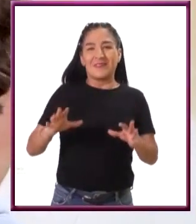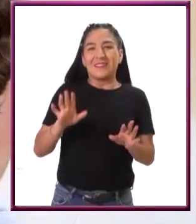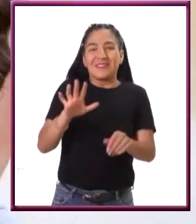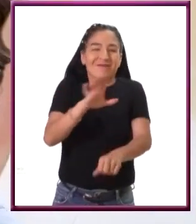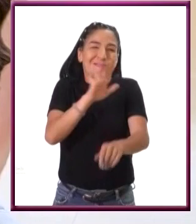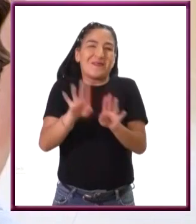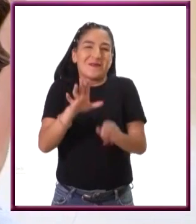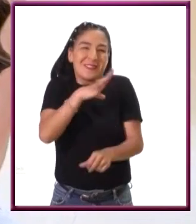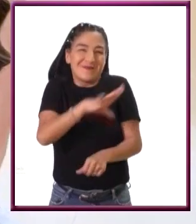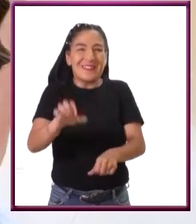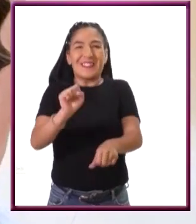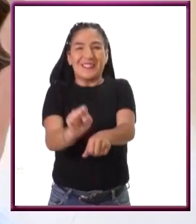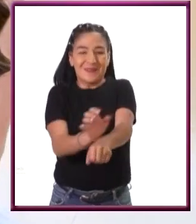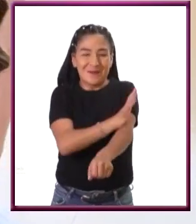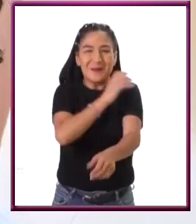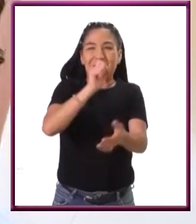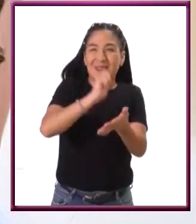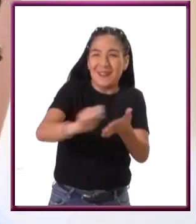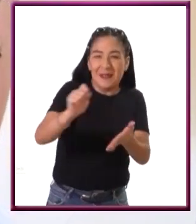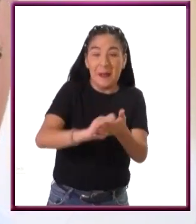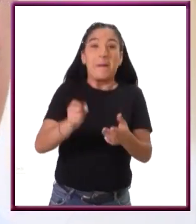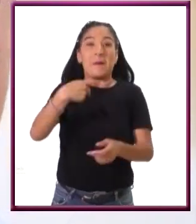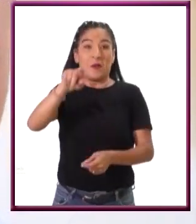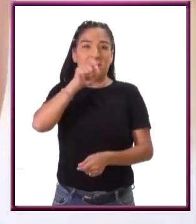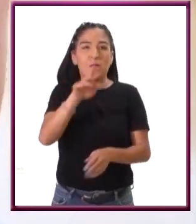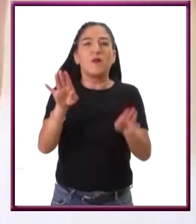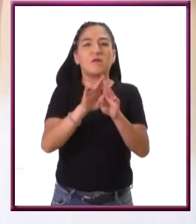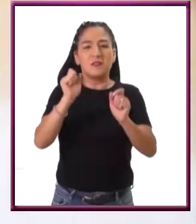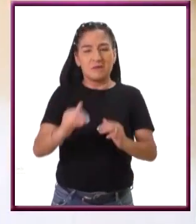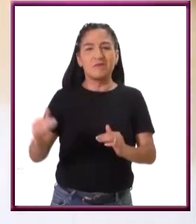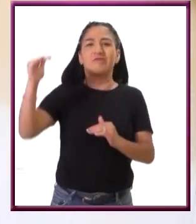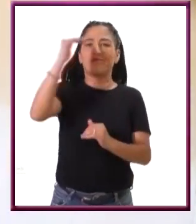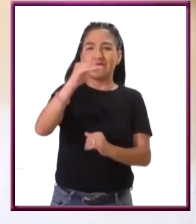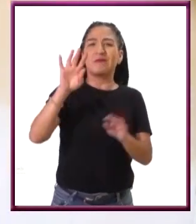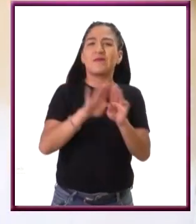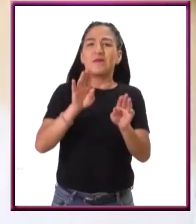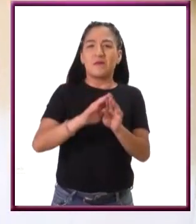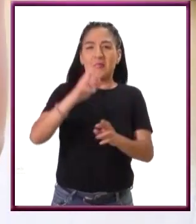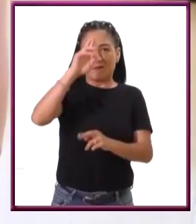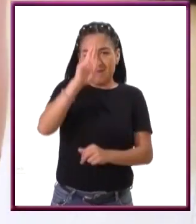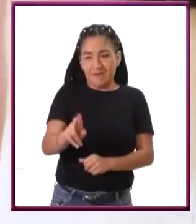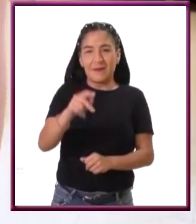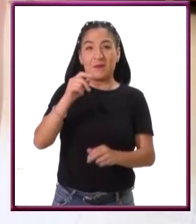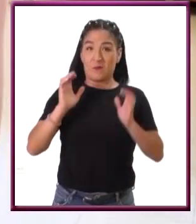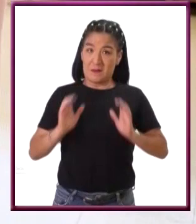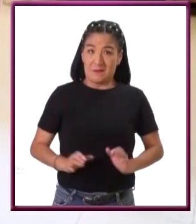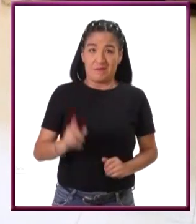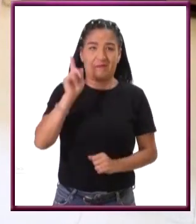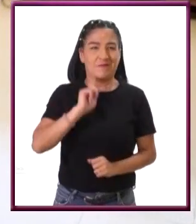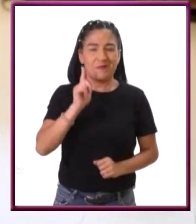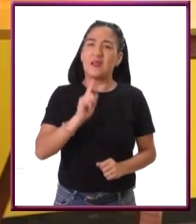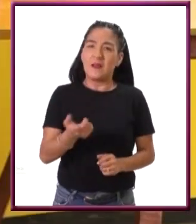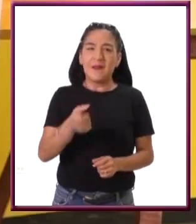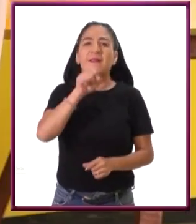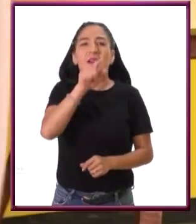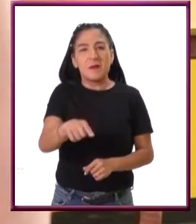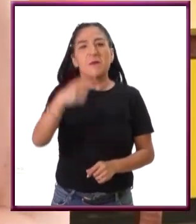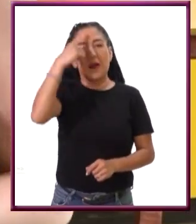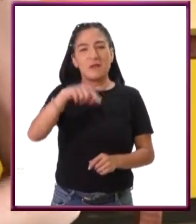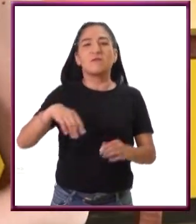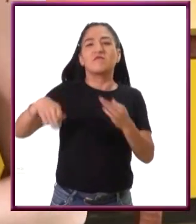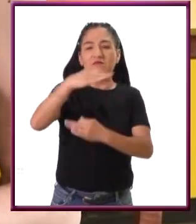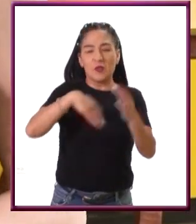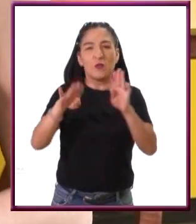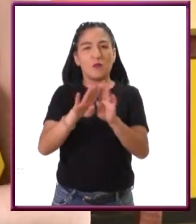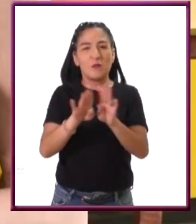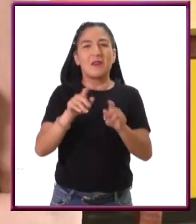inspiró muchas poesías, pero también contribuyó a poner estándares irreales no solo al cuerpo femenino. Condicionó